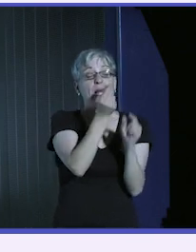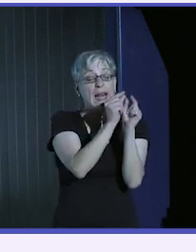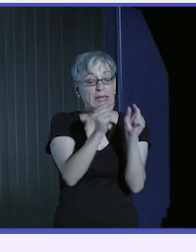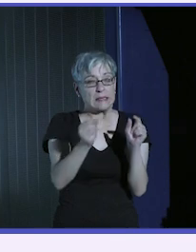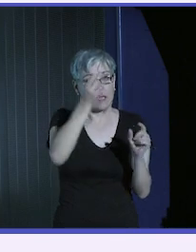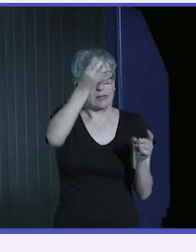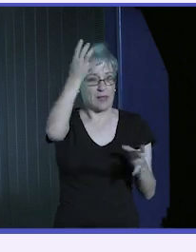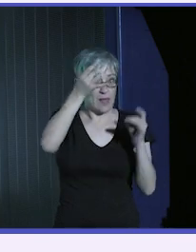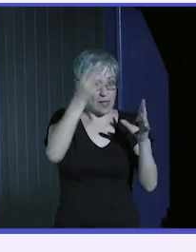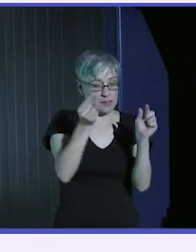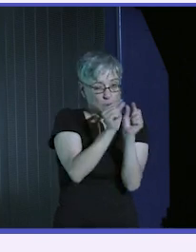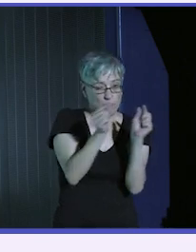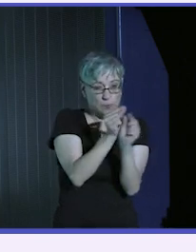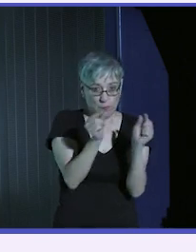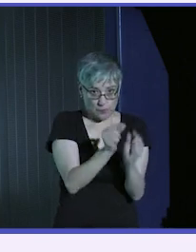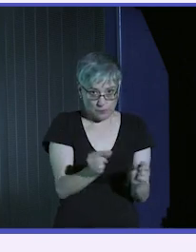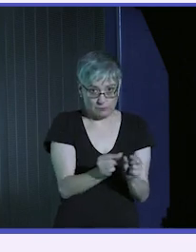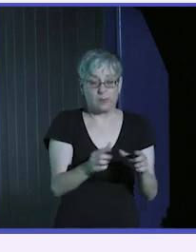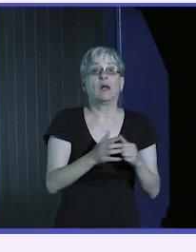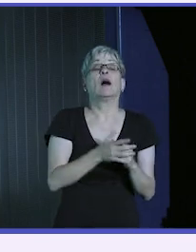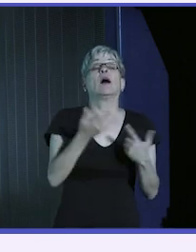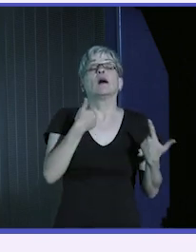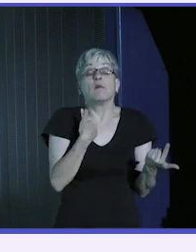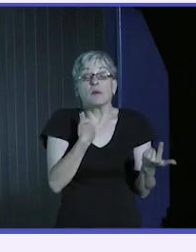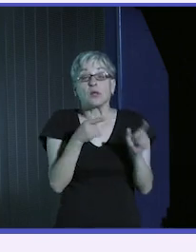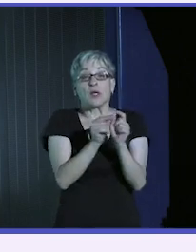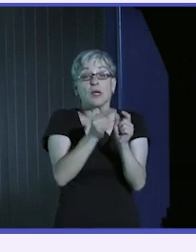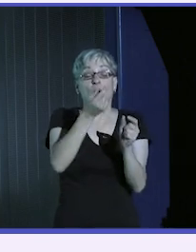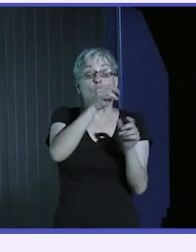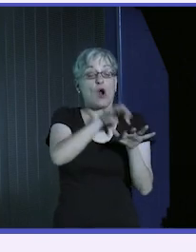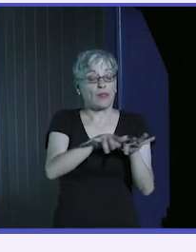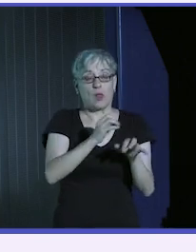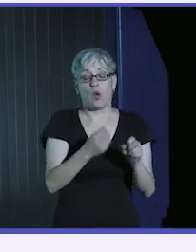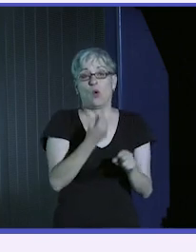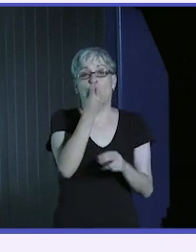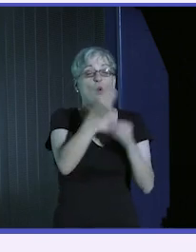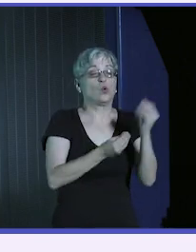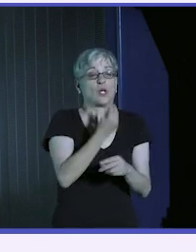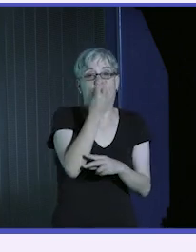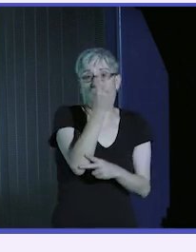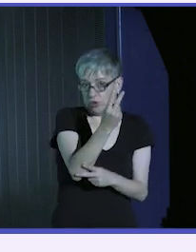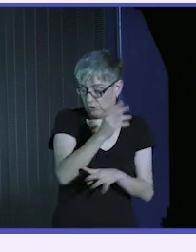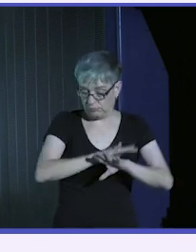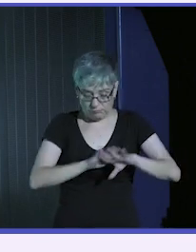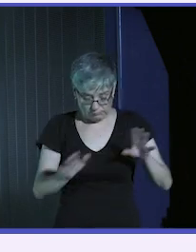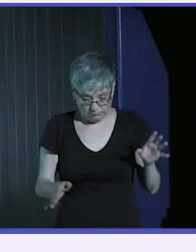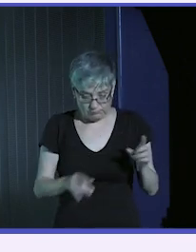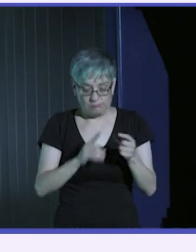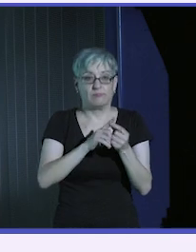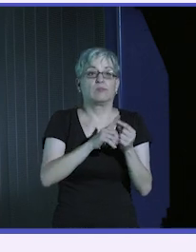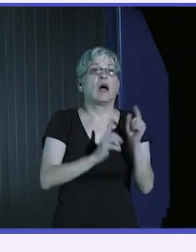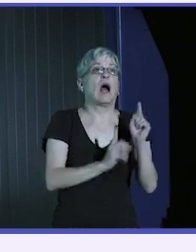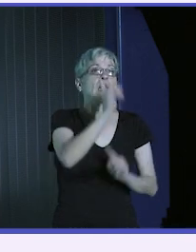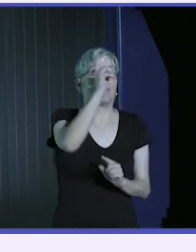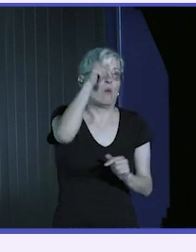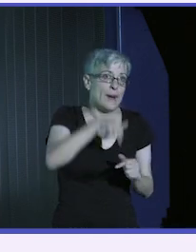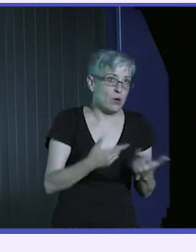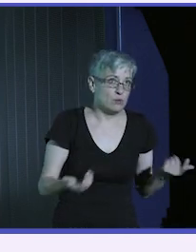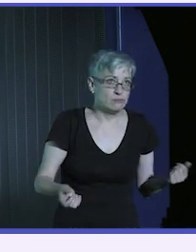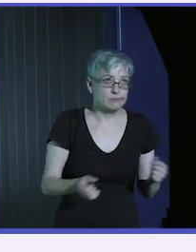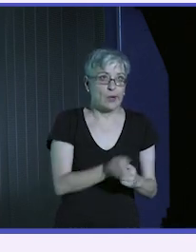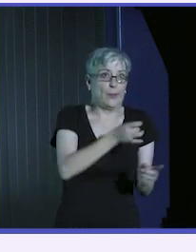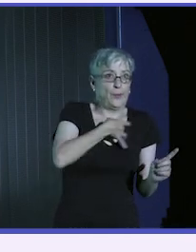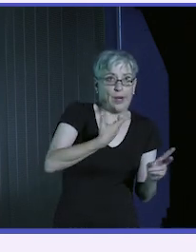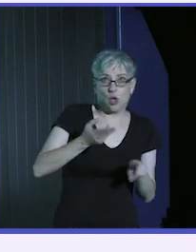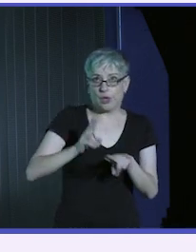nuestras ideas. Pues un ordenador solo utiliza dos. Y realmente los podéis llamar como queráis. Los podéis llamar arriba o abajo,